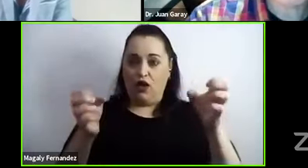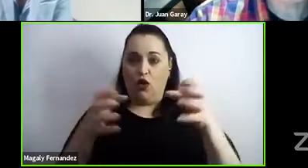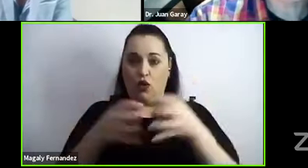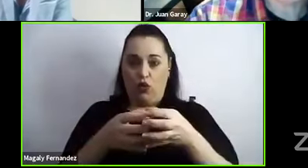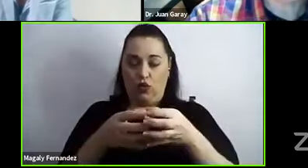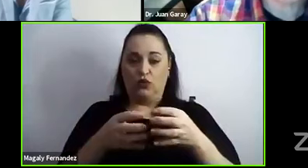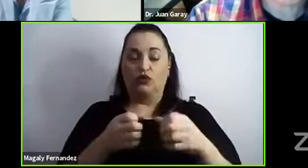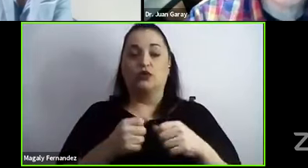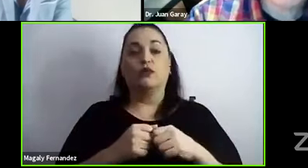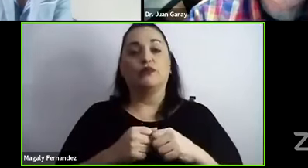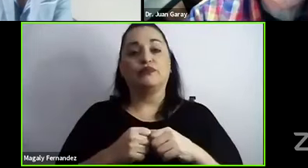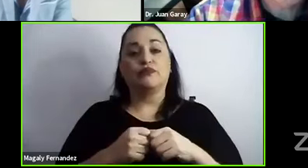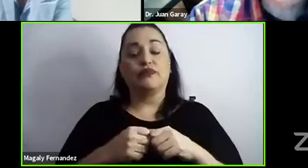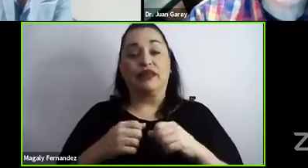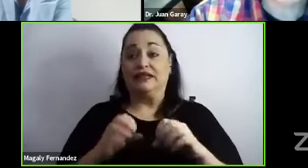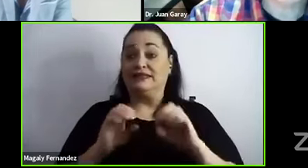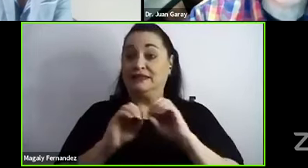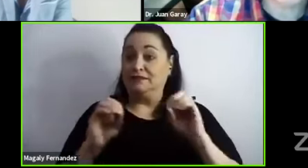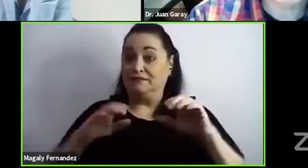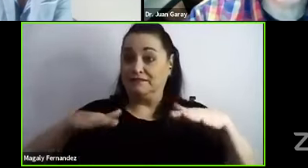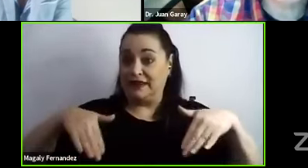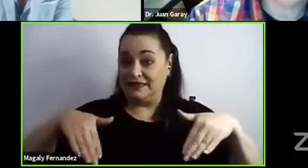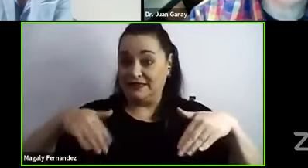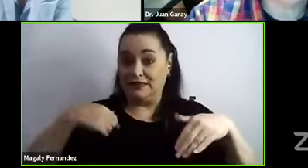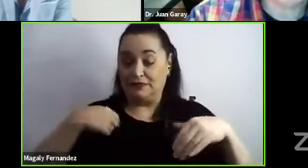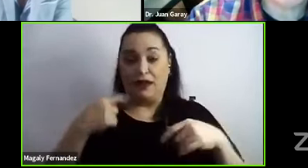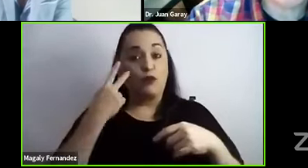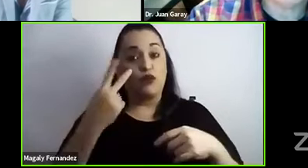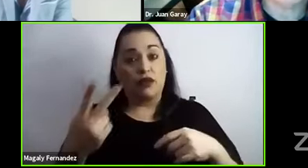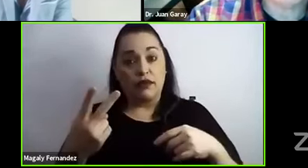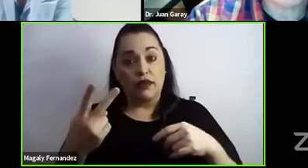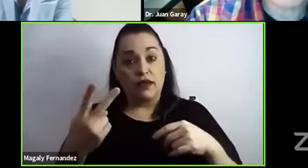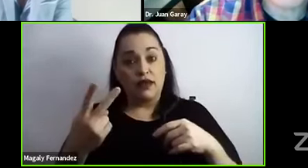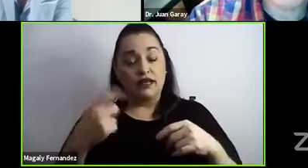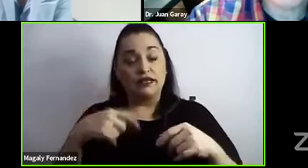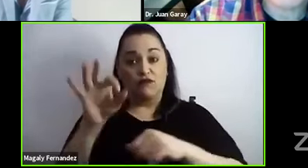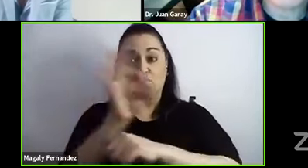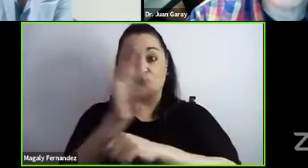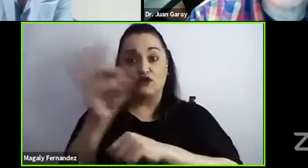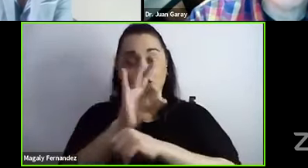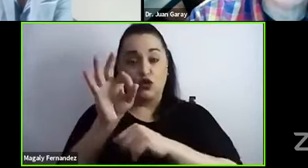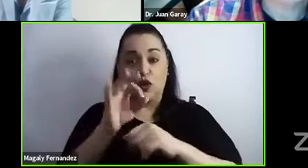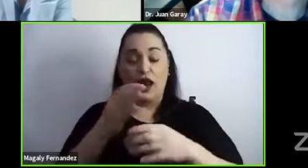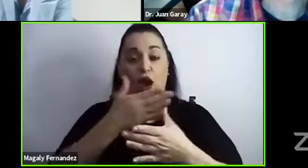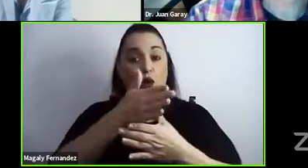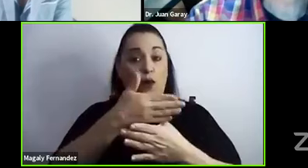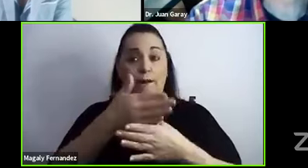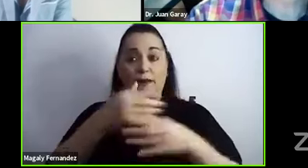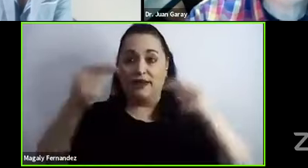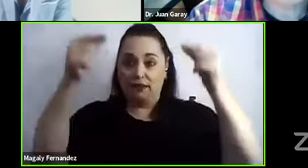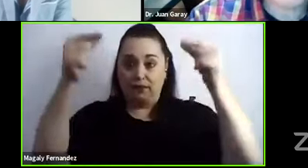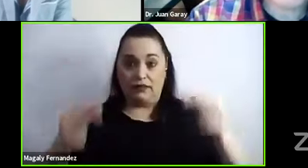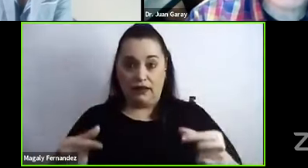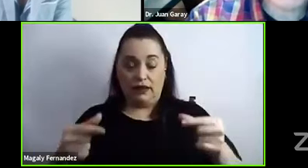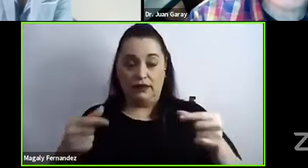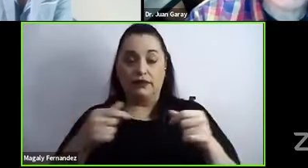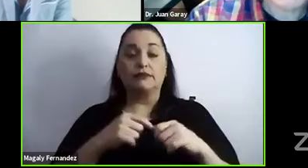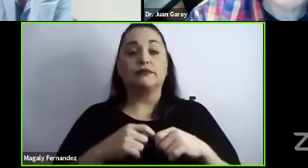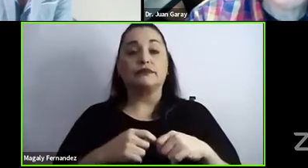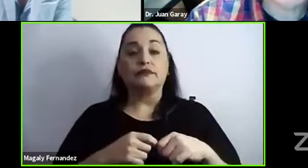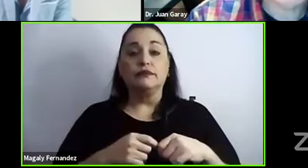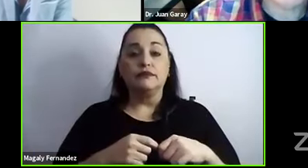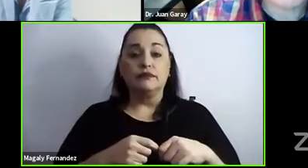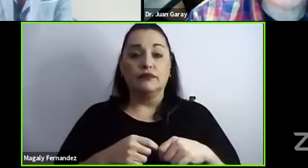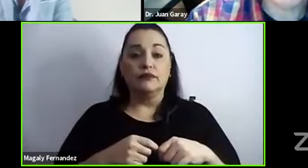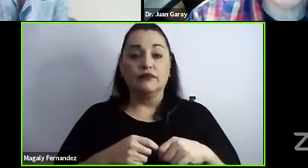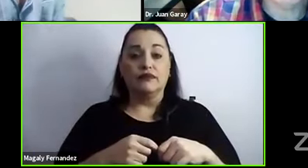Sin más preámbulo, voy a ver si funciona el compartir la pantalla